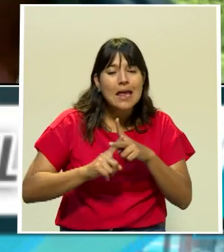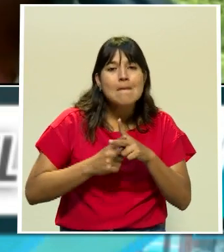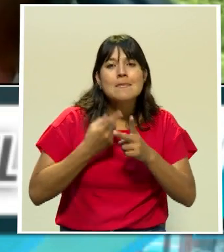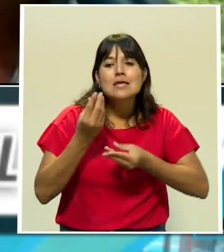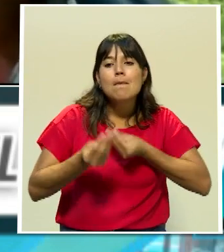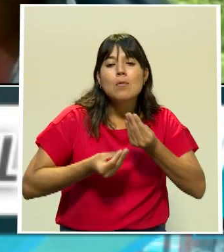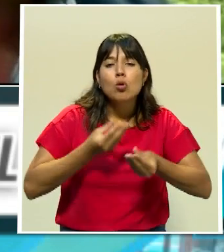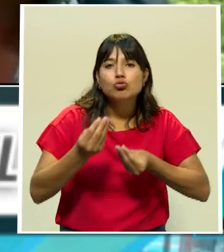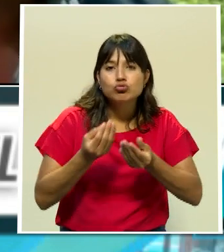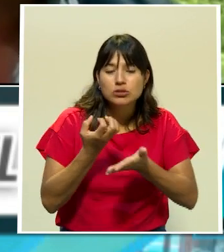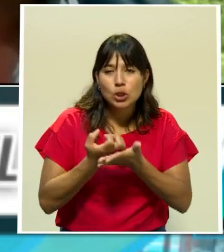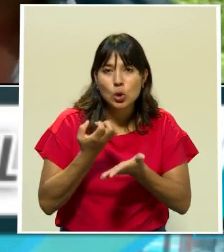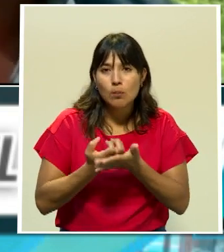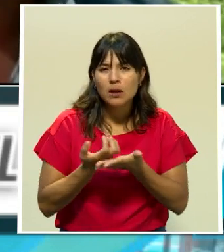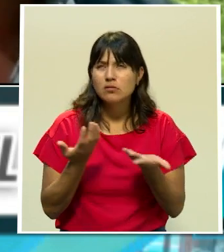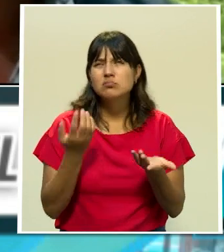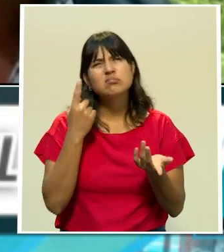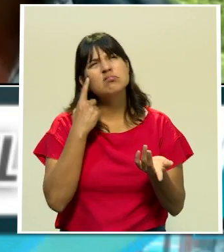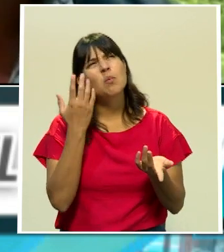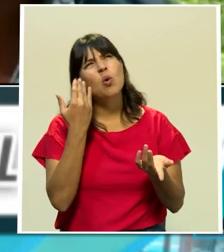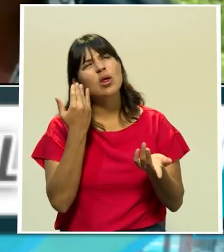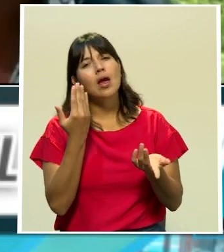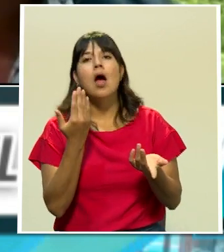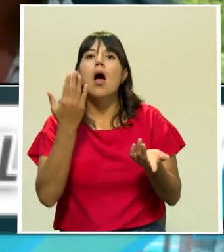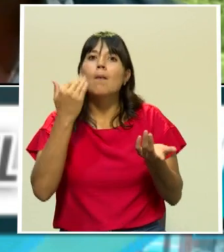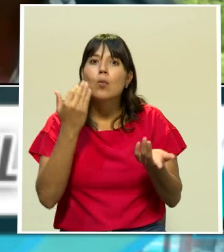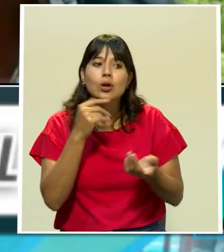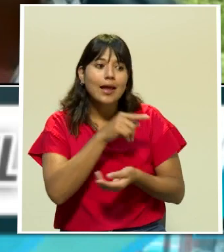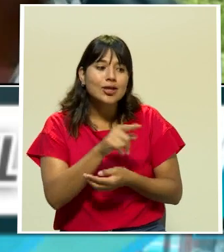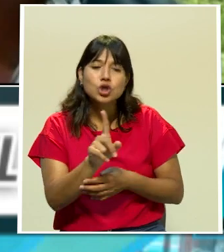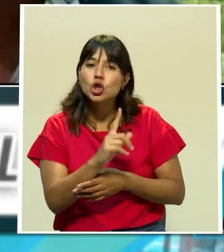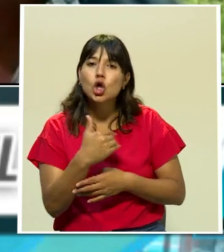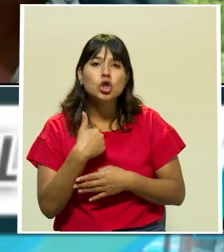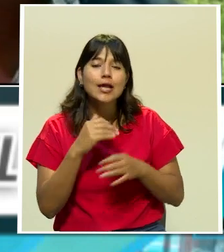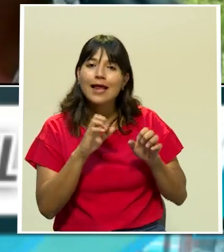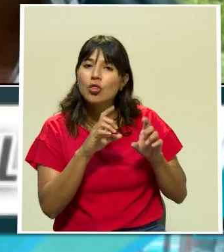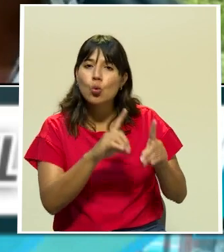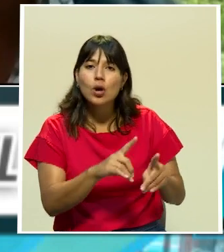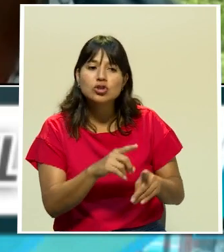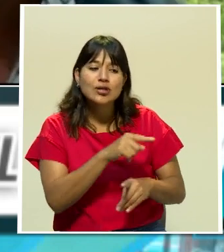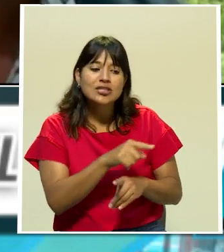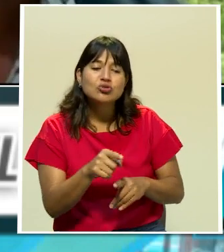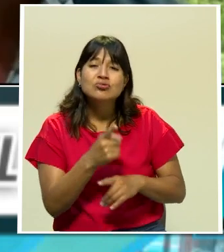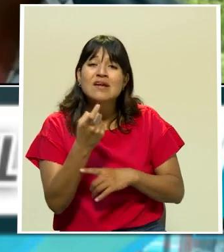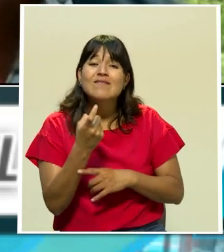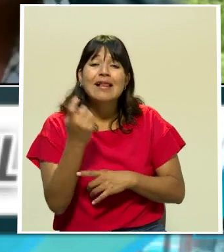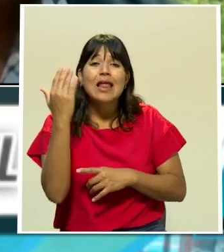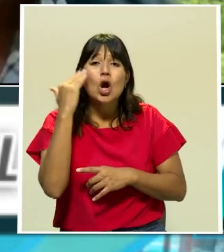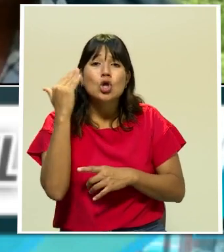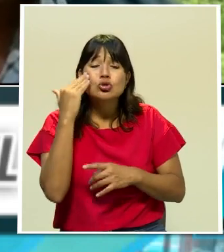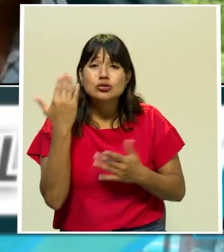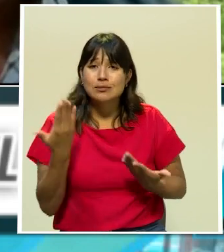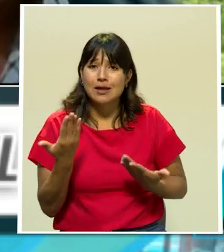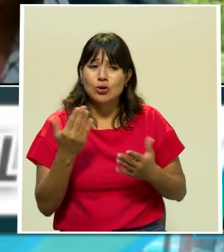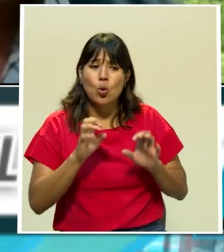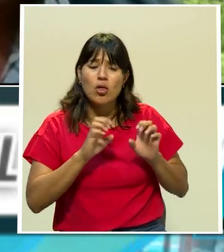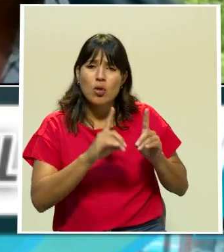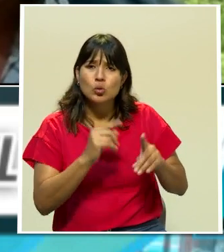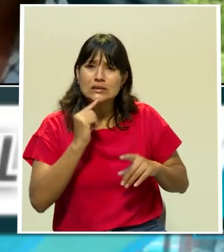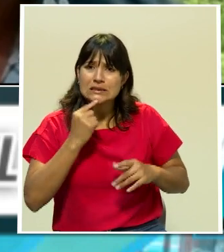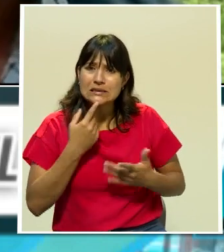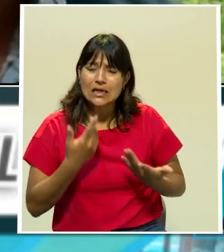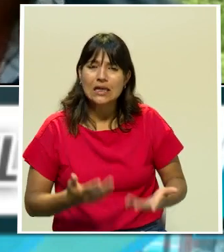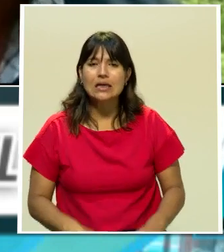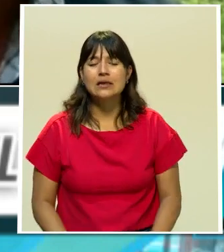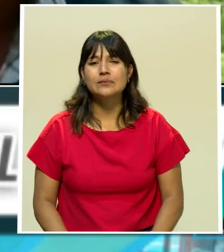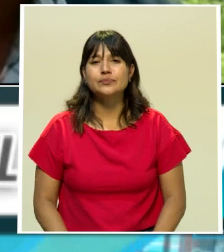más dinámicas, pues ahí nos damos cuenta que hay una limitación de conocimientos y de formación muy seria. Y